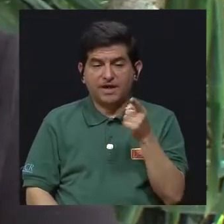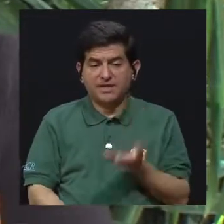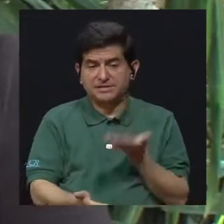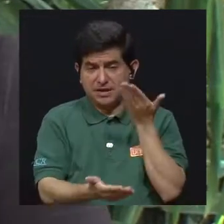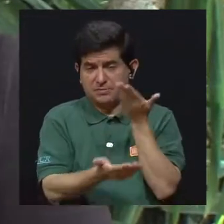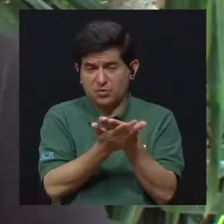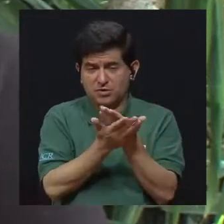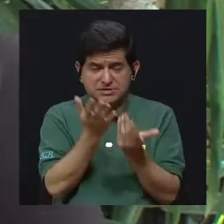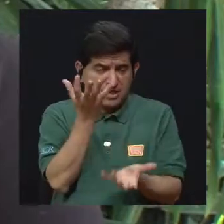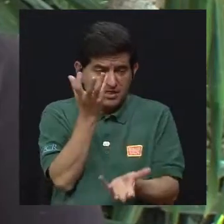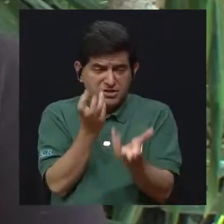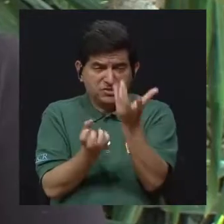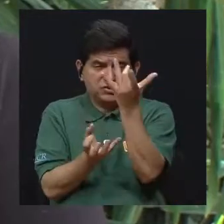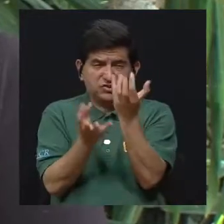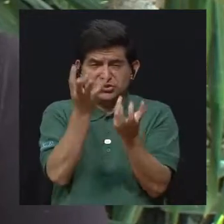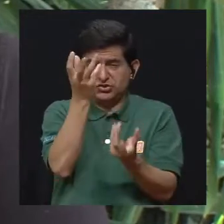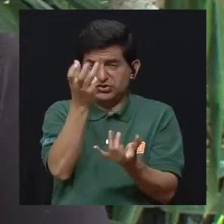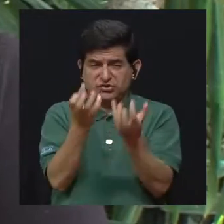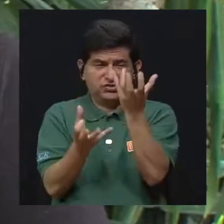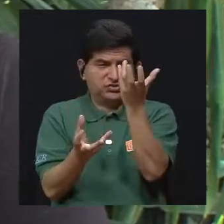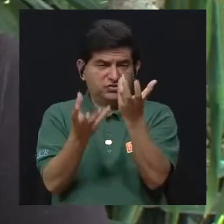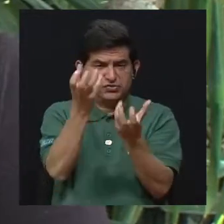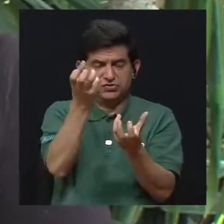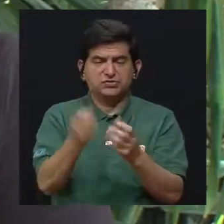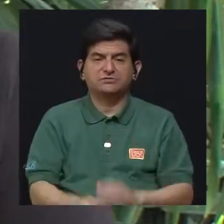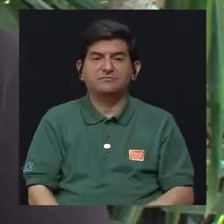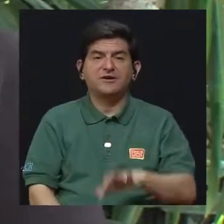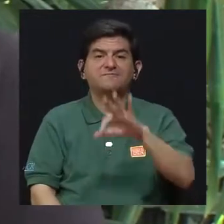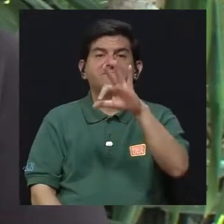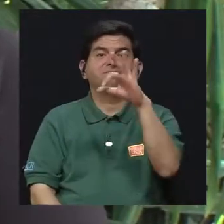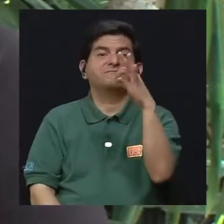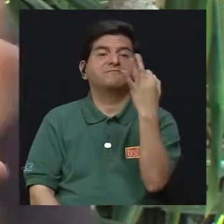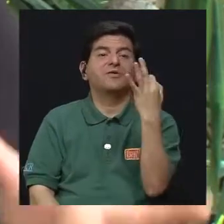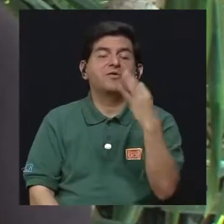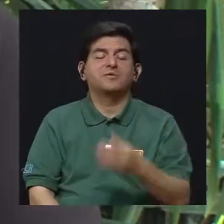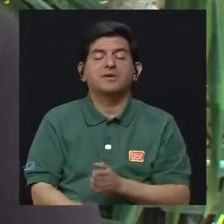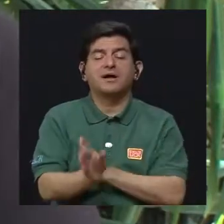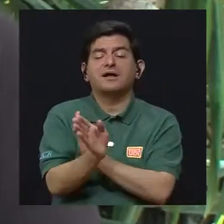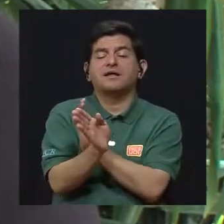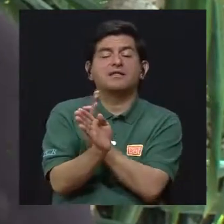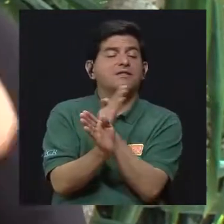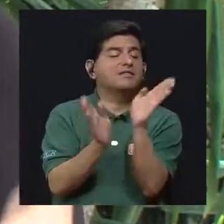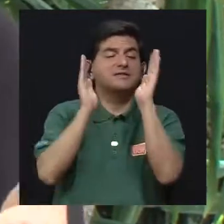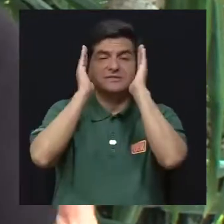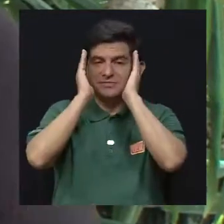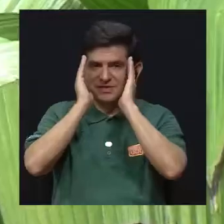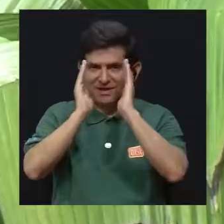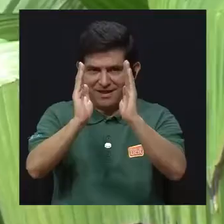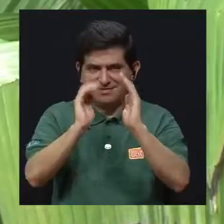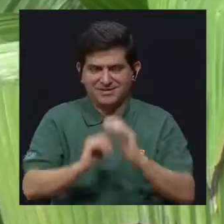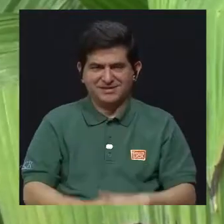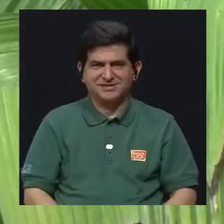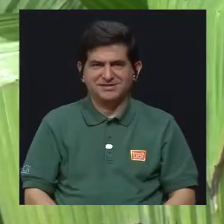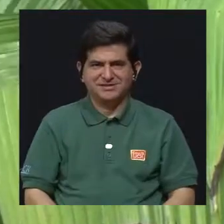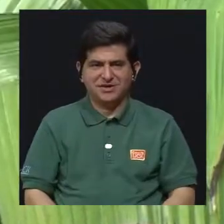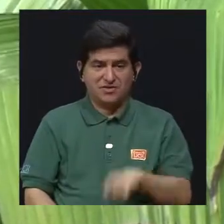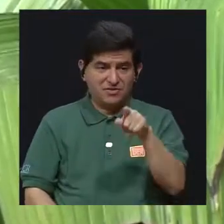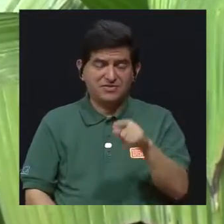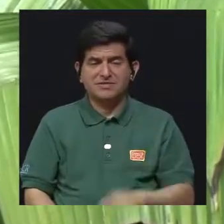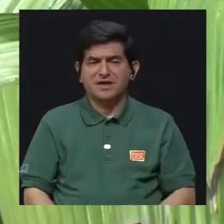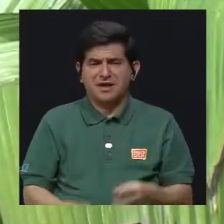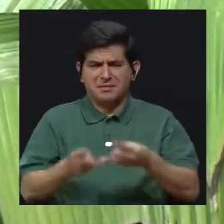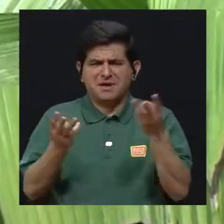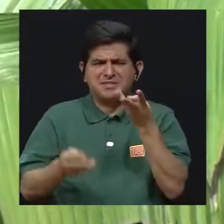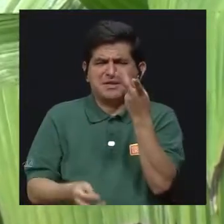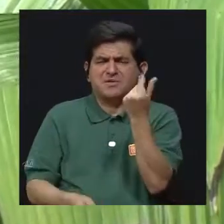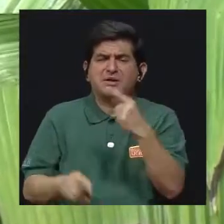esa propuesta de incineración es una forma de desviar la atención sobre esa cantidad